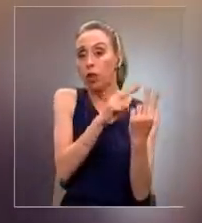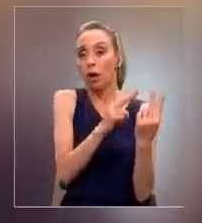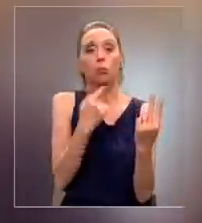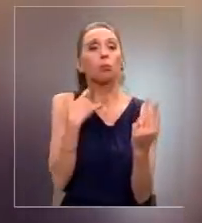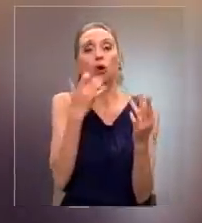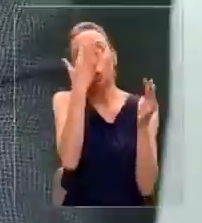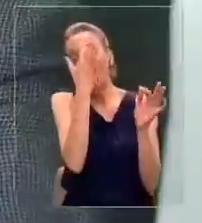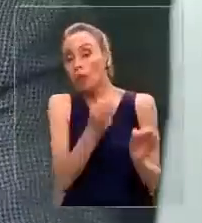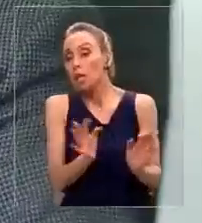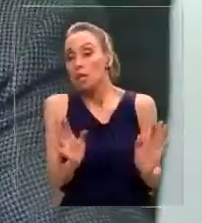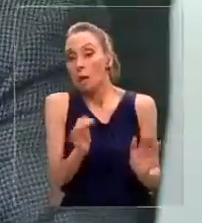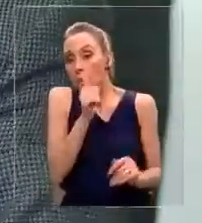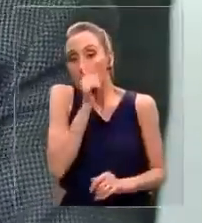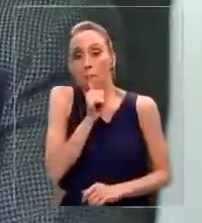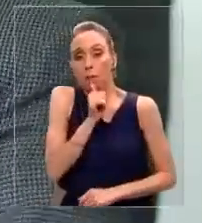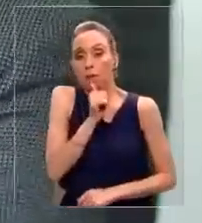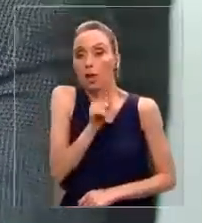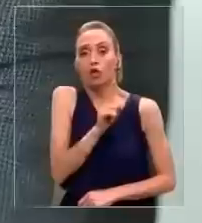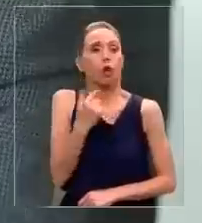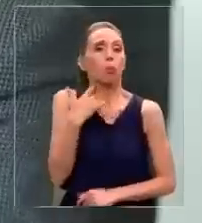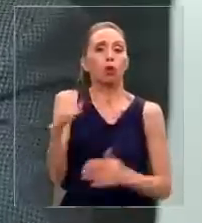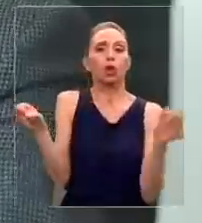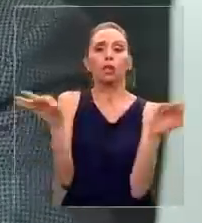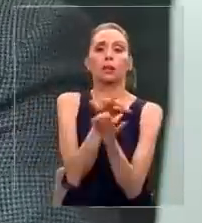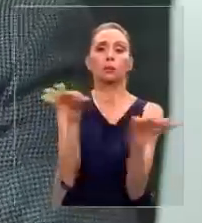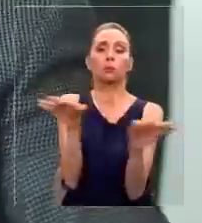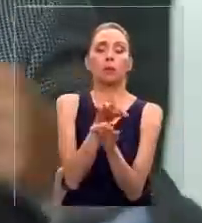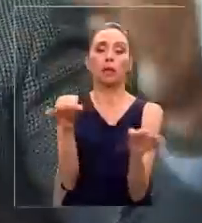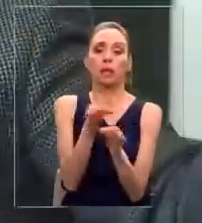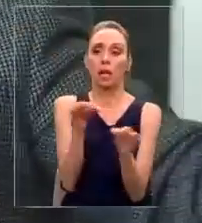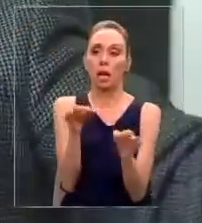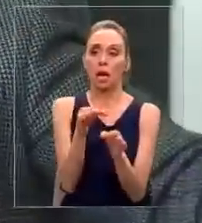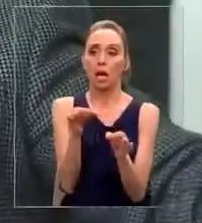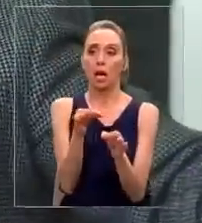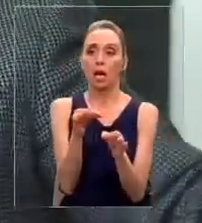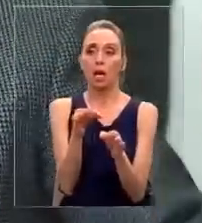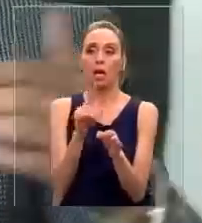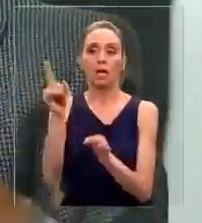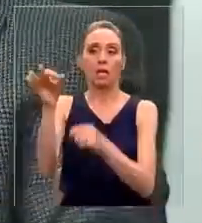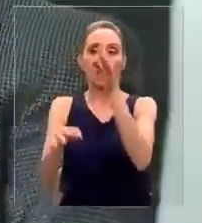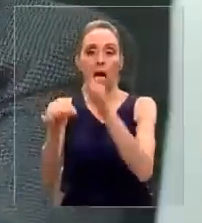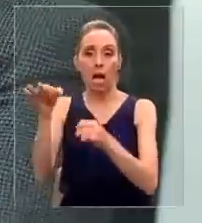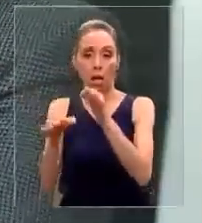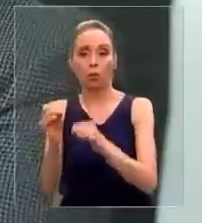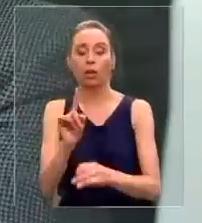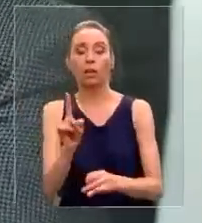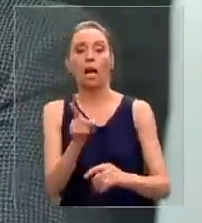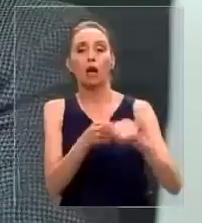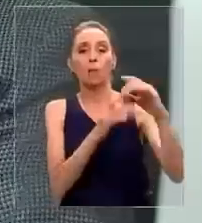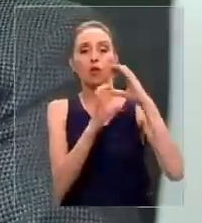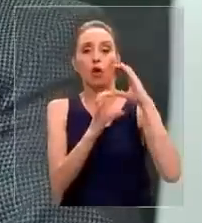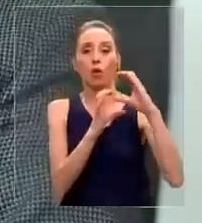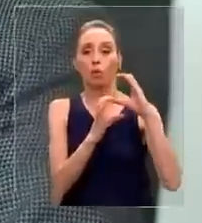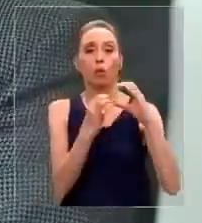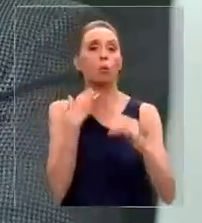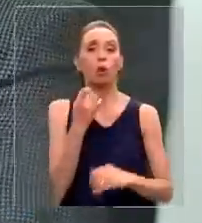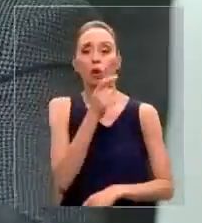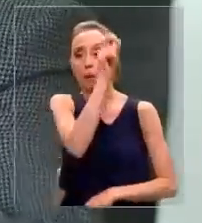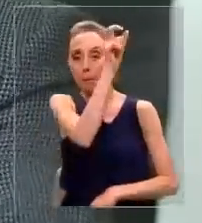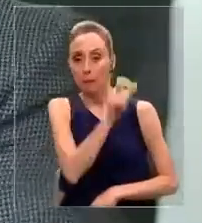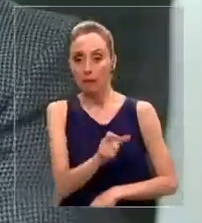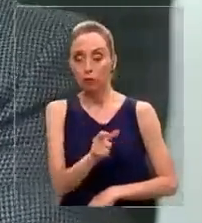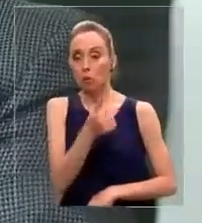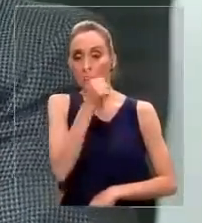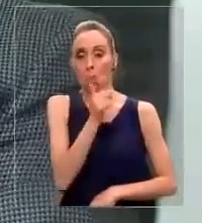esas decisiones? No tiene por qué dar explicación, ¿cierto? Ni a la justicia, ni a los medios, porque alguien en